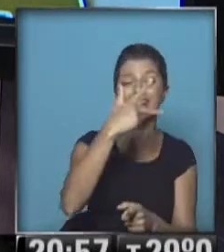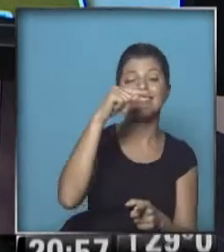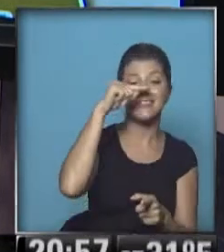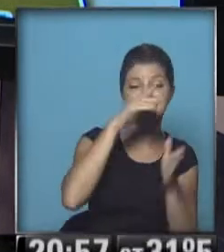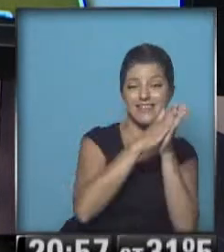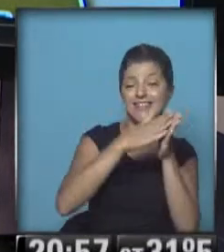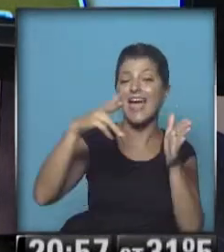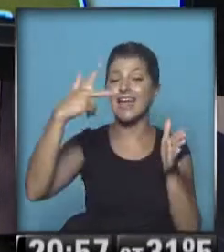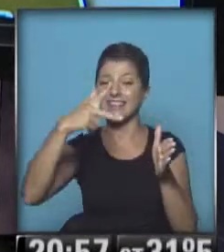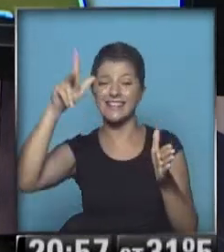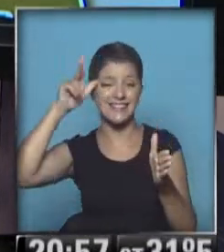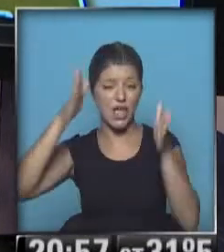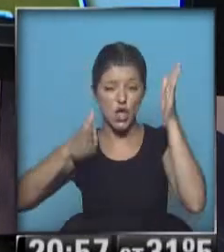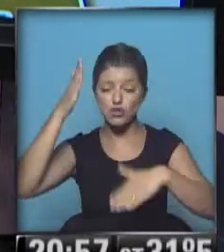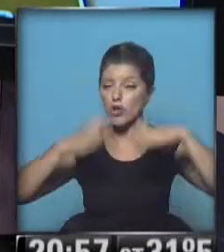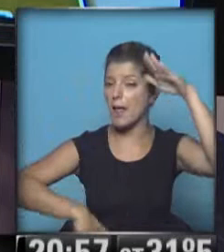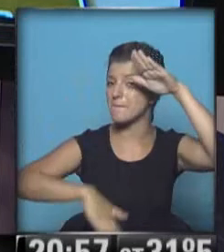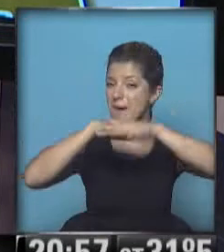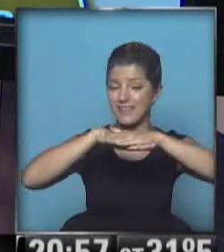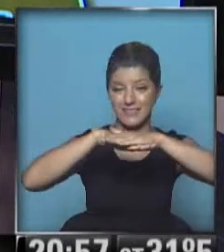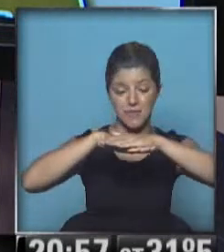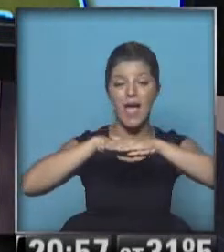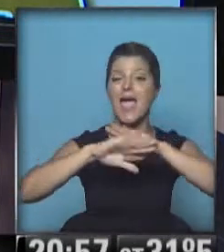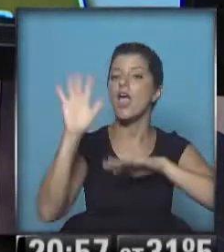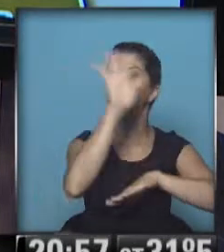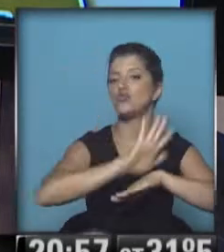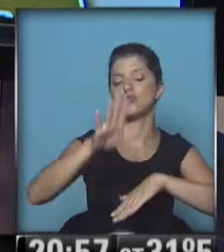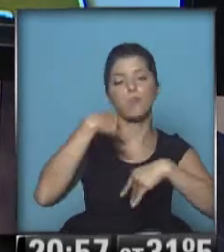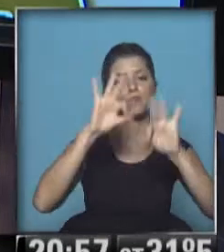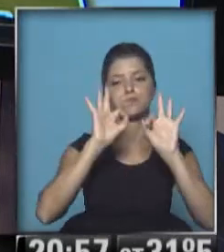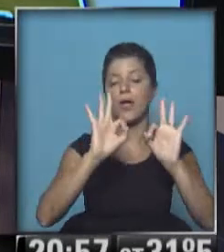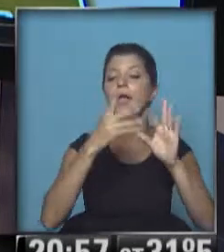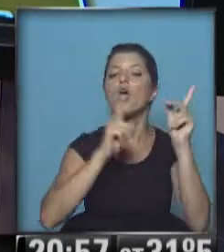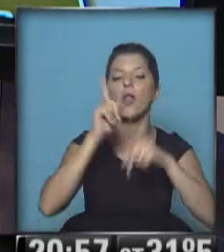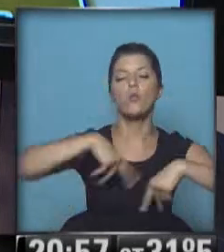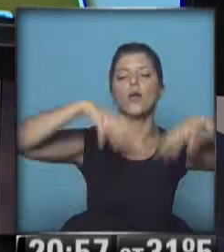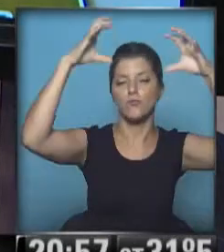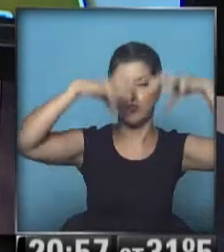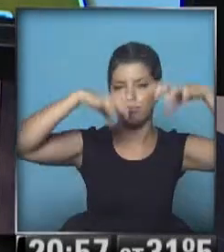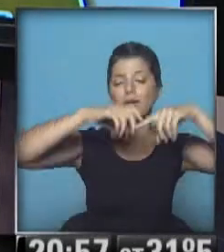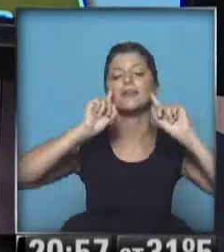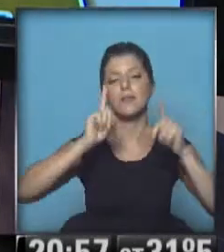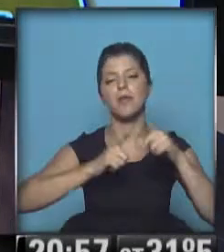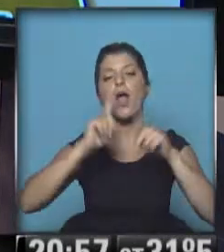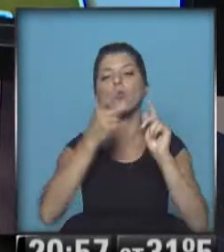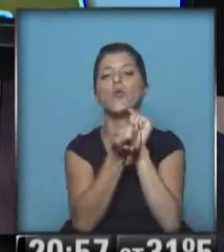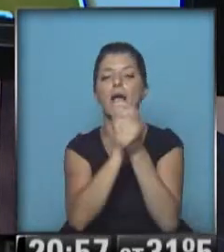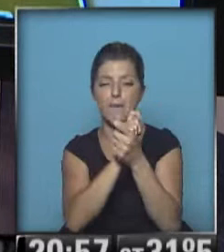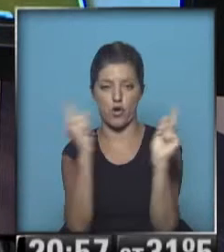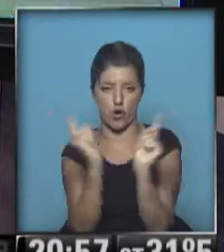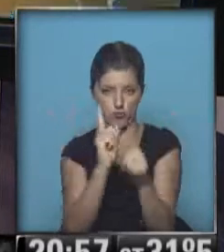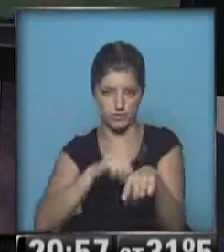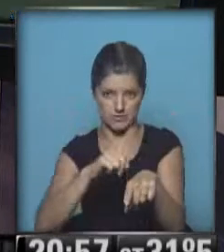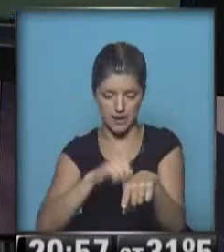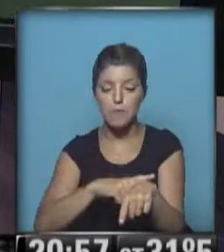a 38 grados serán las temperaturas máximas prácticamente en toda la región, con la posibilidad de tormentas, y habrá además mejoramientos temporarios.